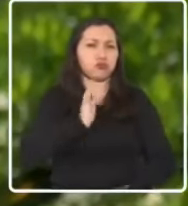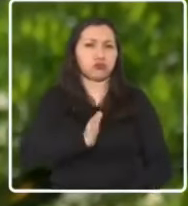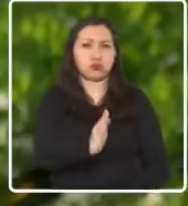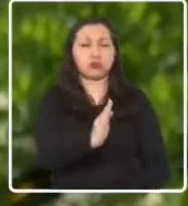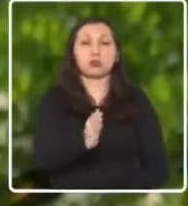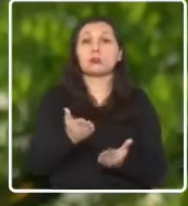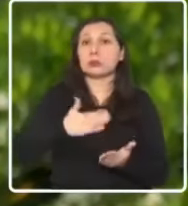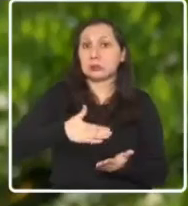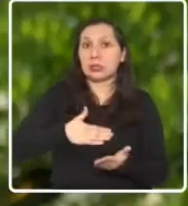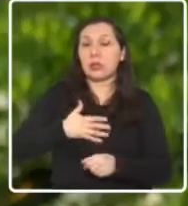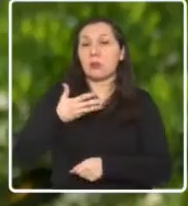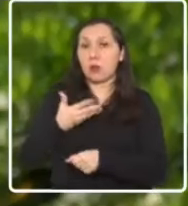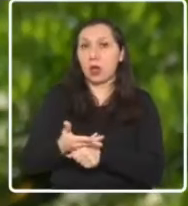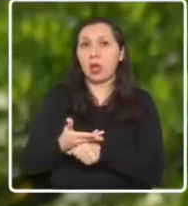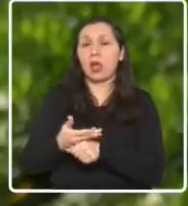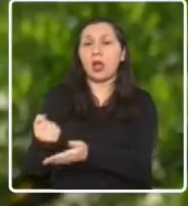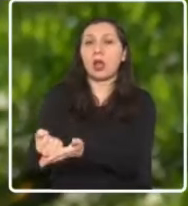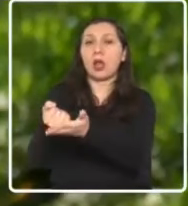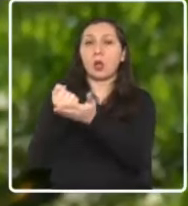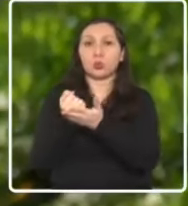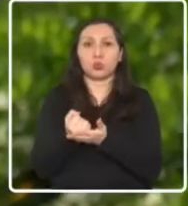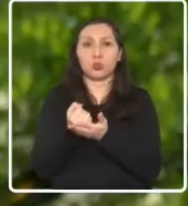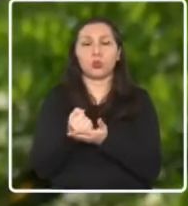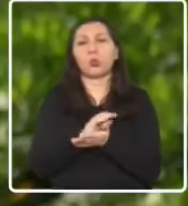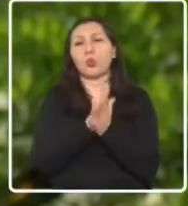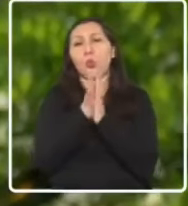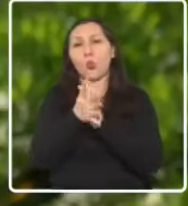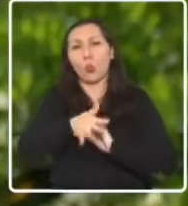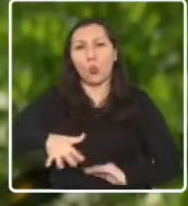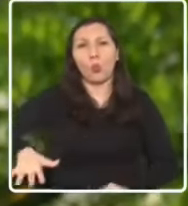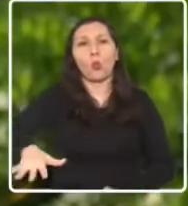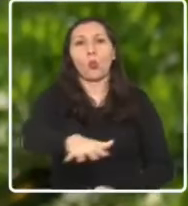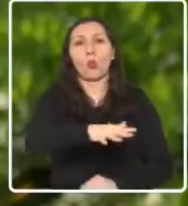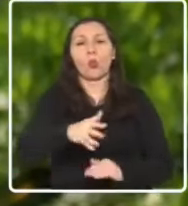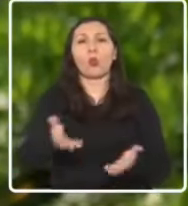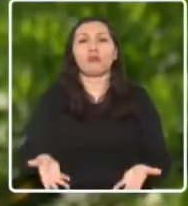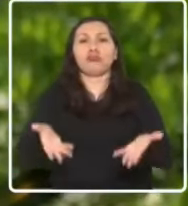Y esperamos contar con la colaboración de toda la sociedad